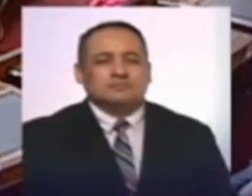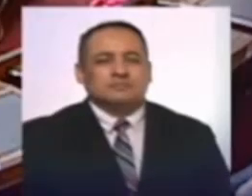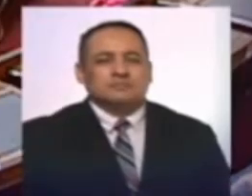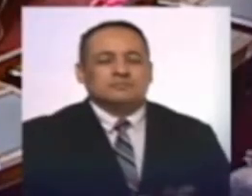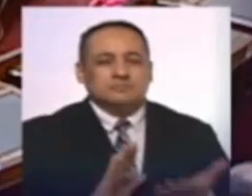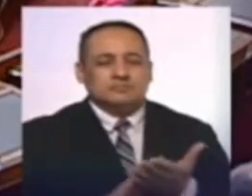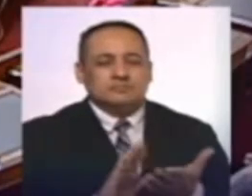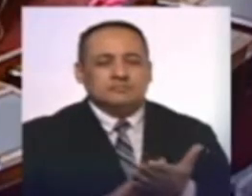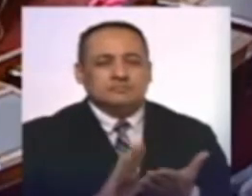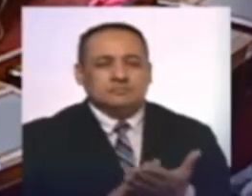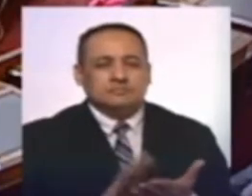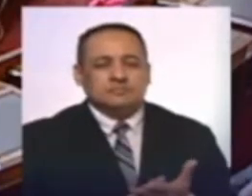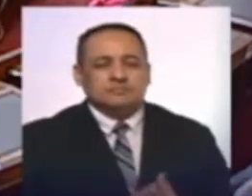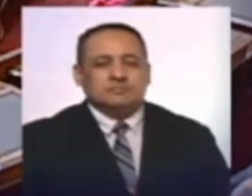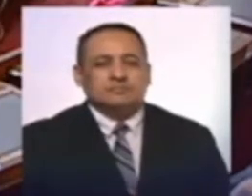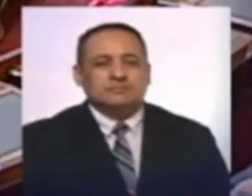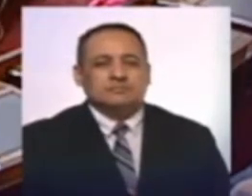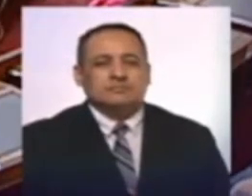En verdad,